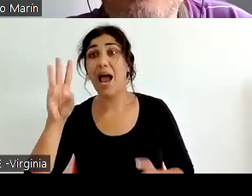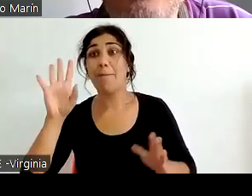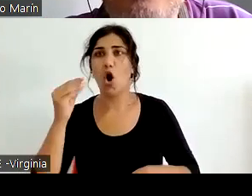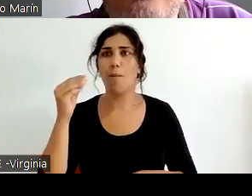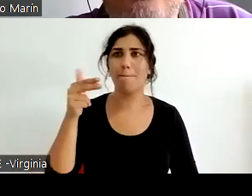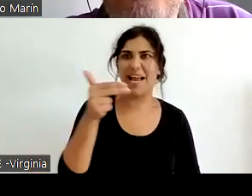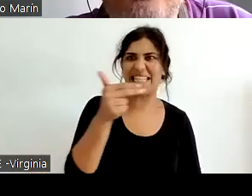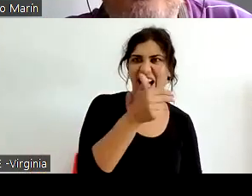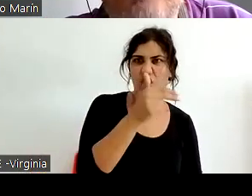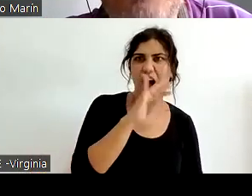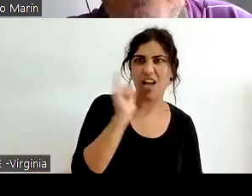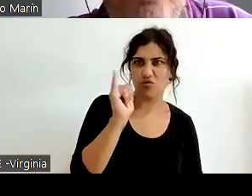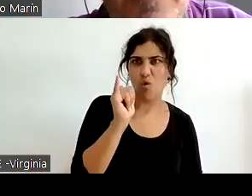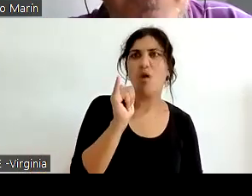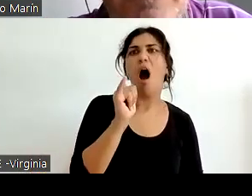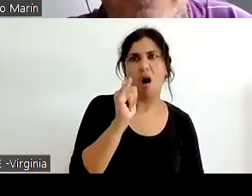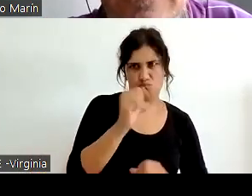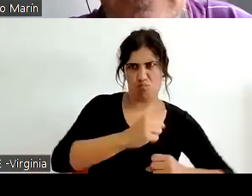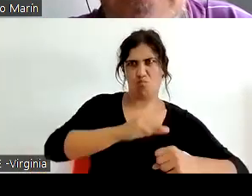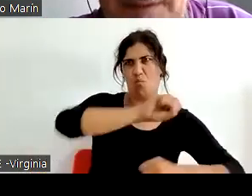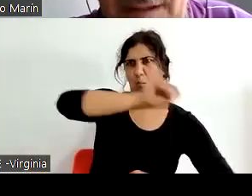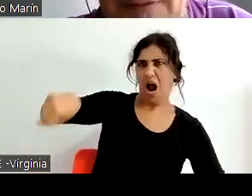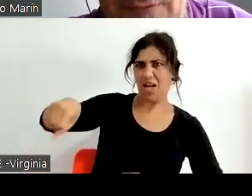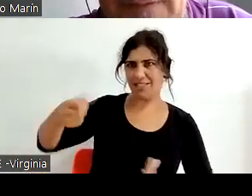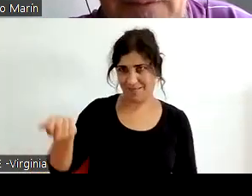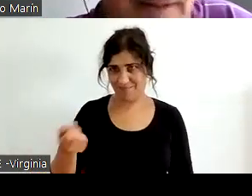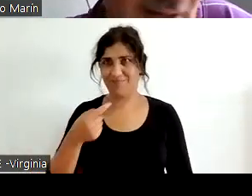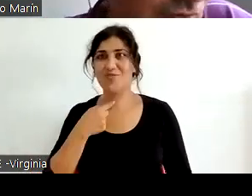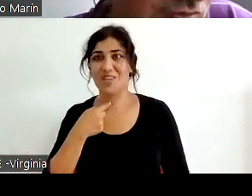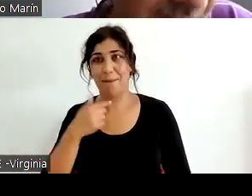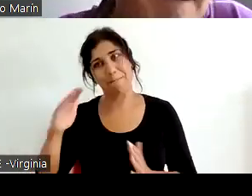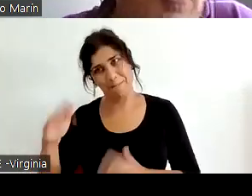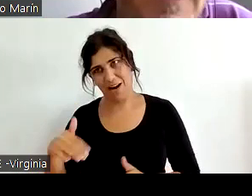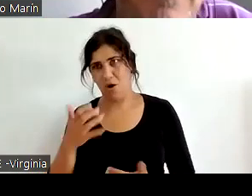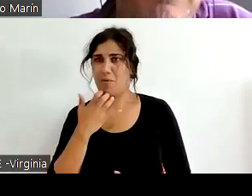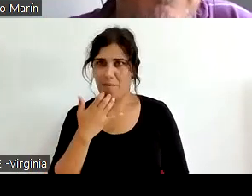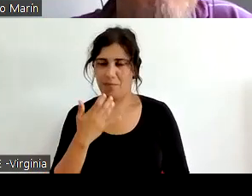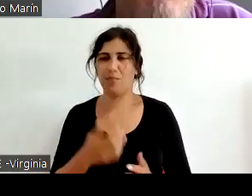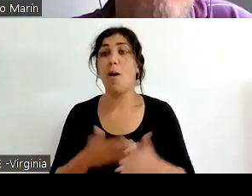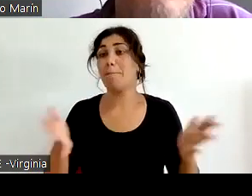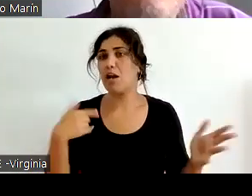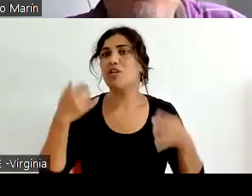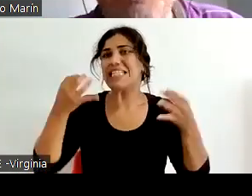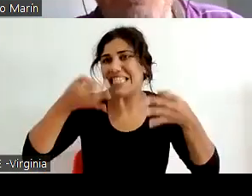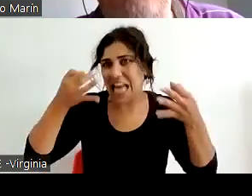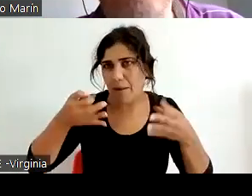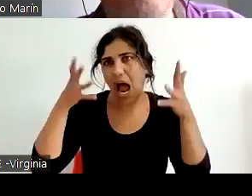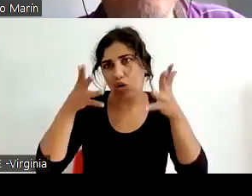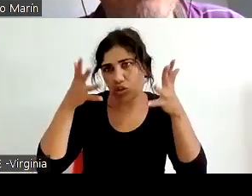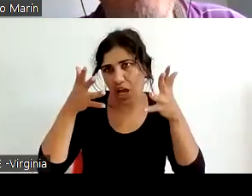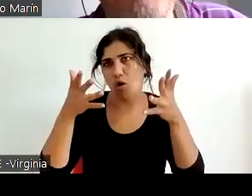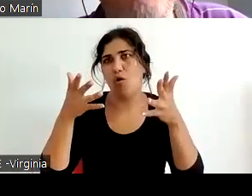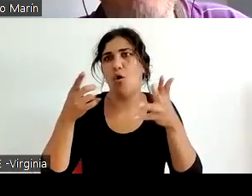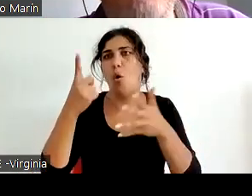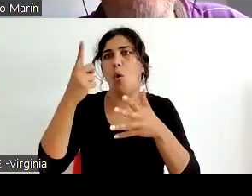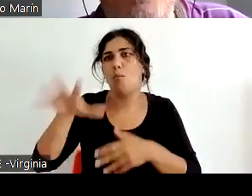tienen los ácidos grasos que proceden del pescado azul. En cualquier caso, siempre es recomendable, siempre es mejor comernos un